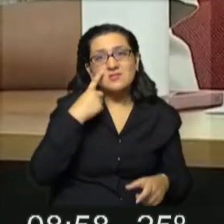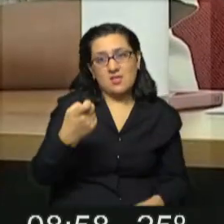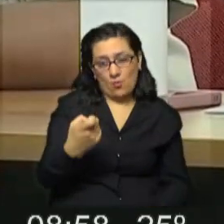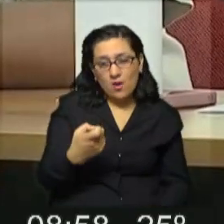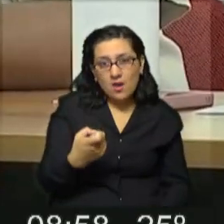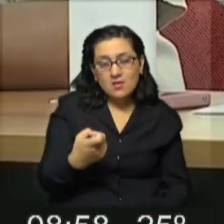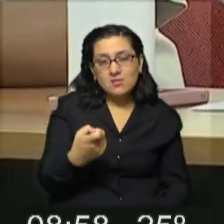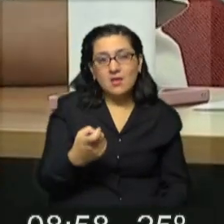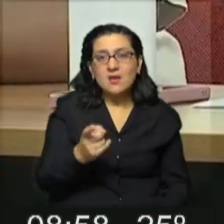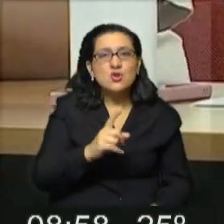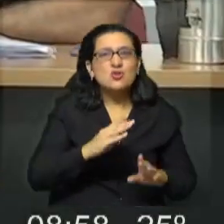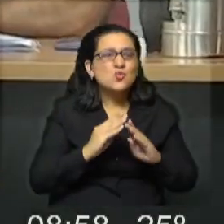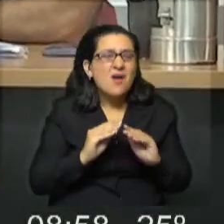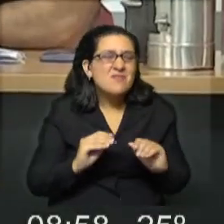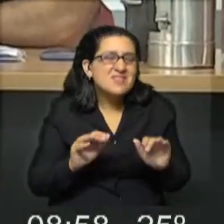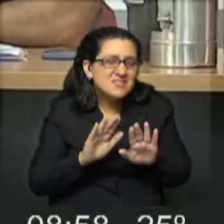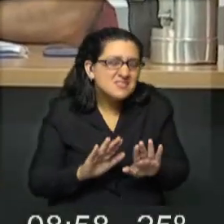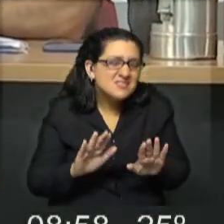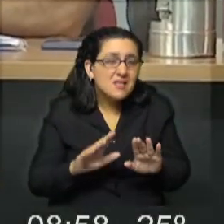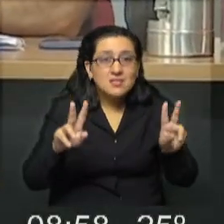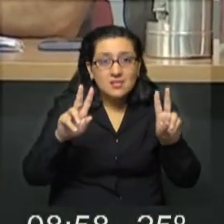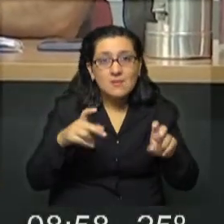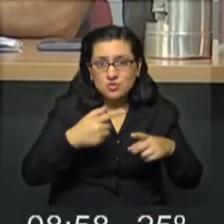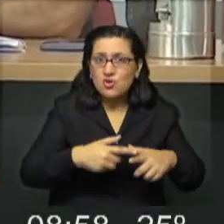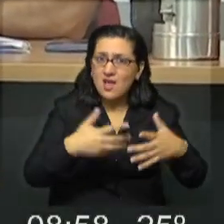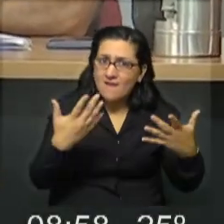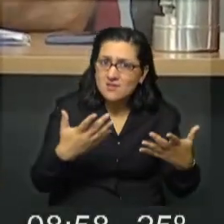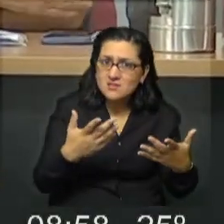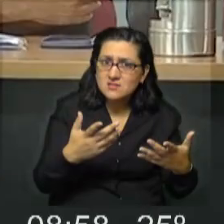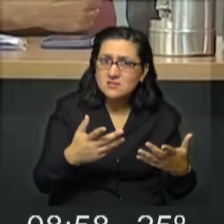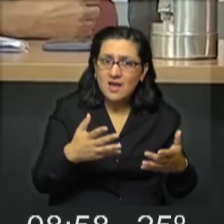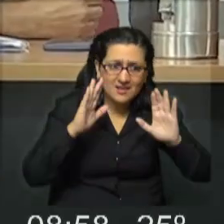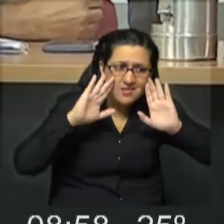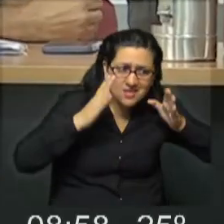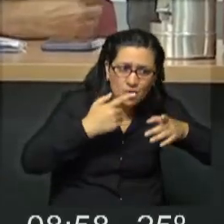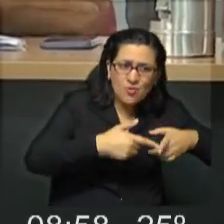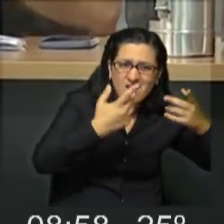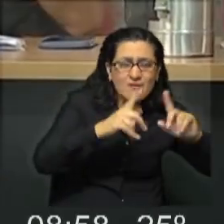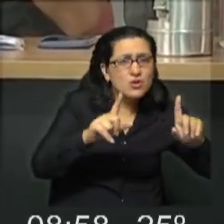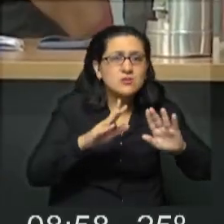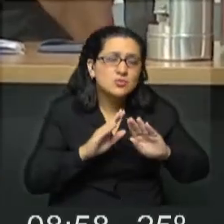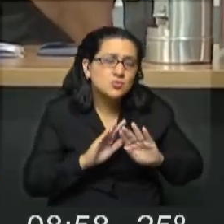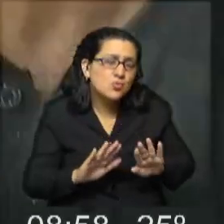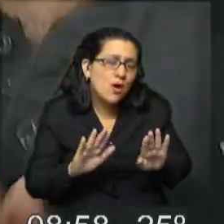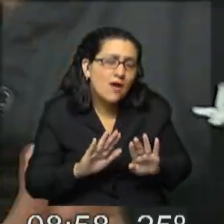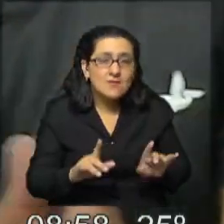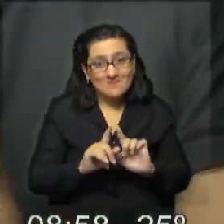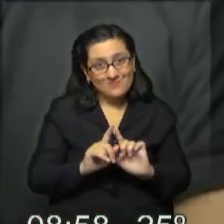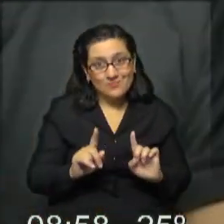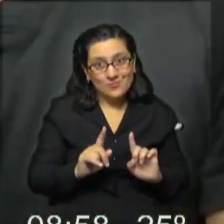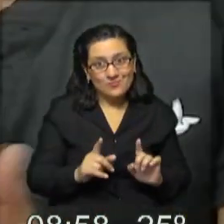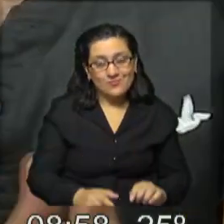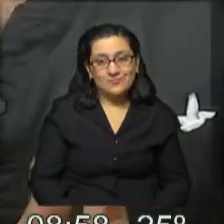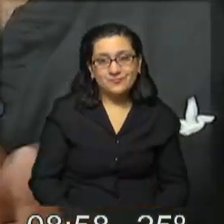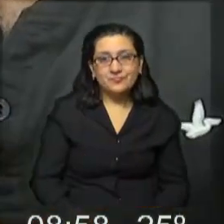dejen de minimizar un tema que es de una especial gravedad y realmente se sinceremos algunas situaciones. Le